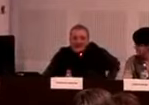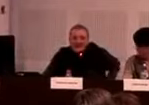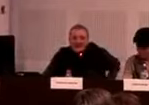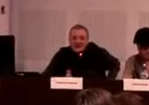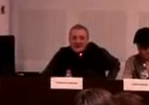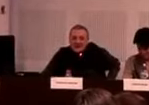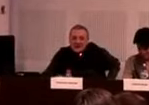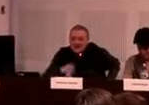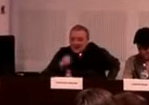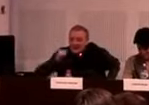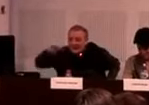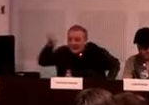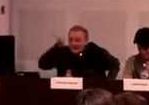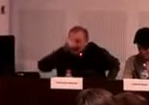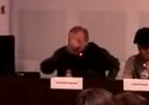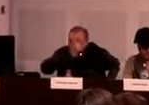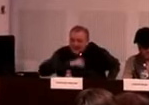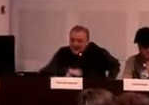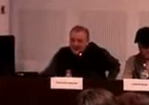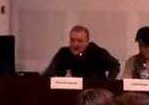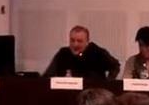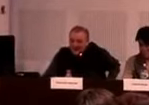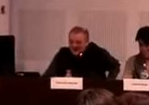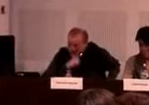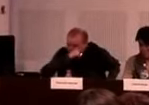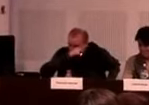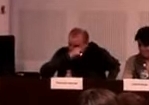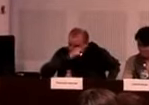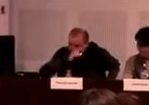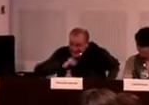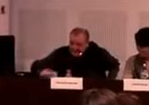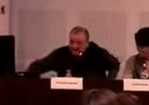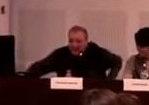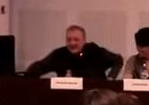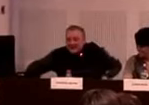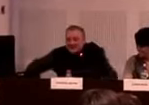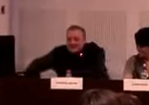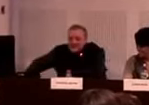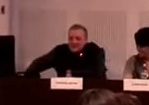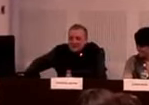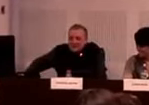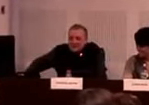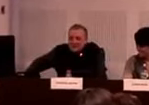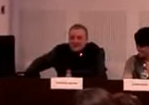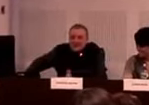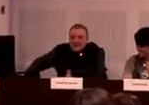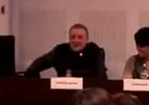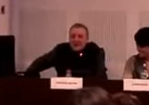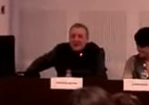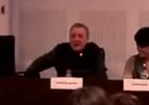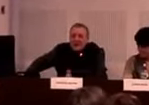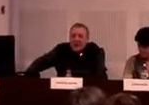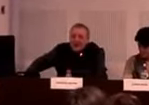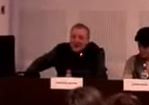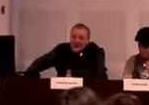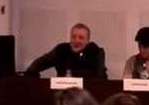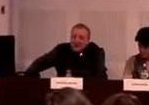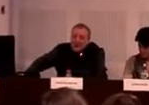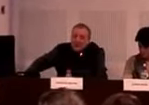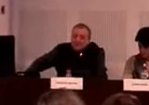te sacaran la sangre de alguna manera, ¿no? Porque se te podía caer el pene al suelo, vaya que podías, pues eso, tener una